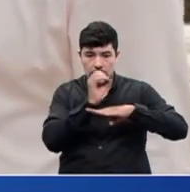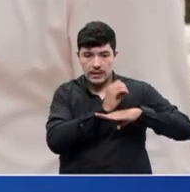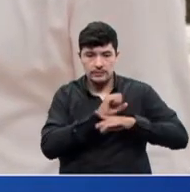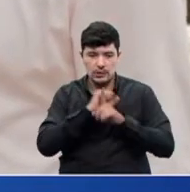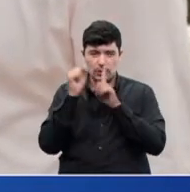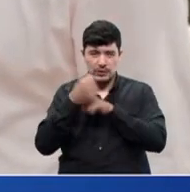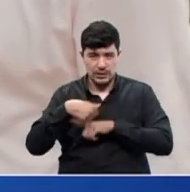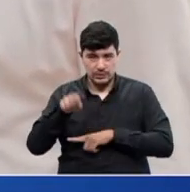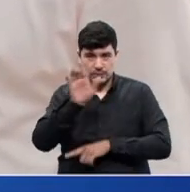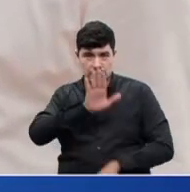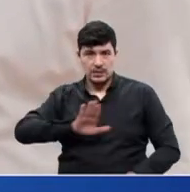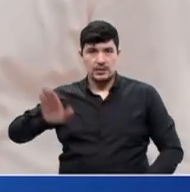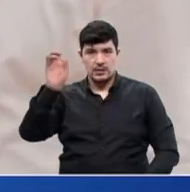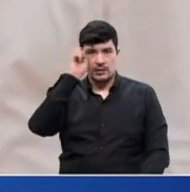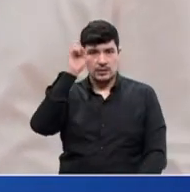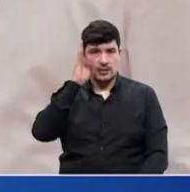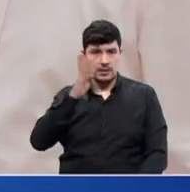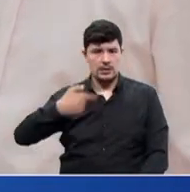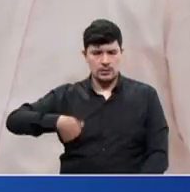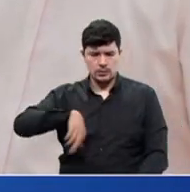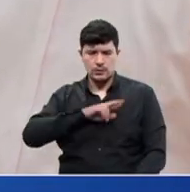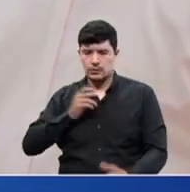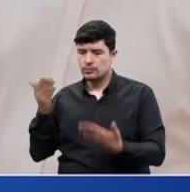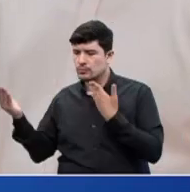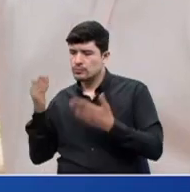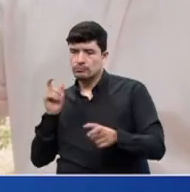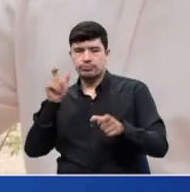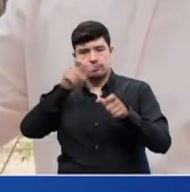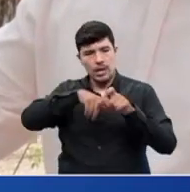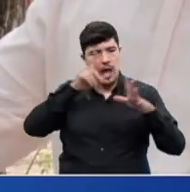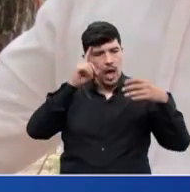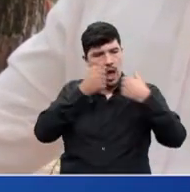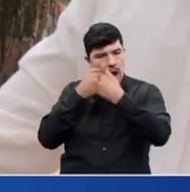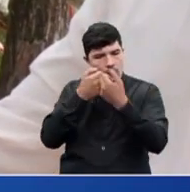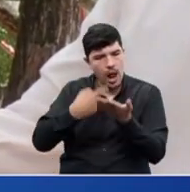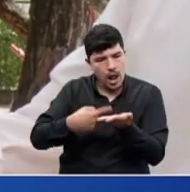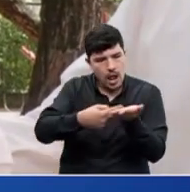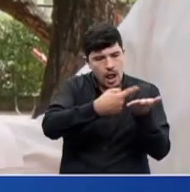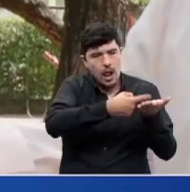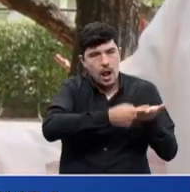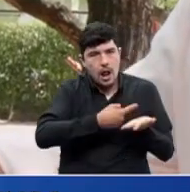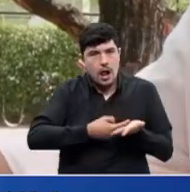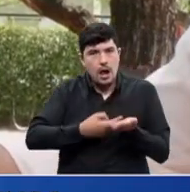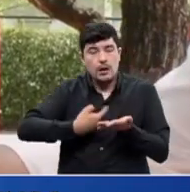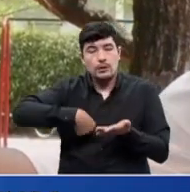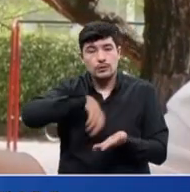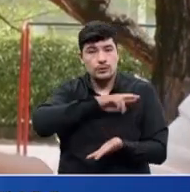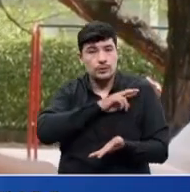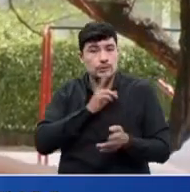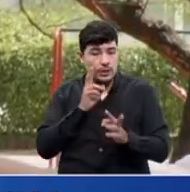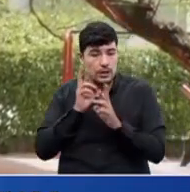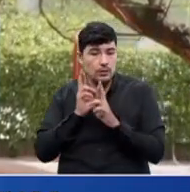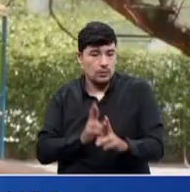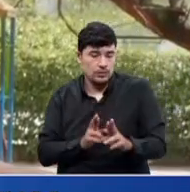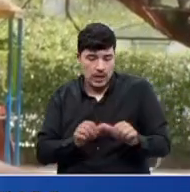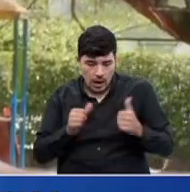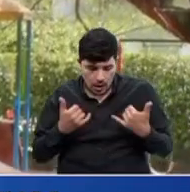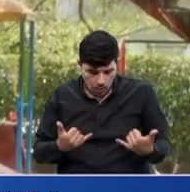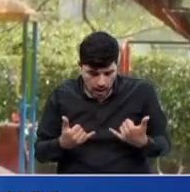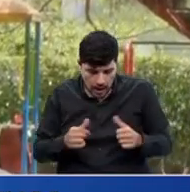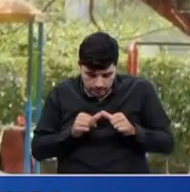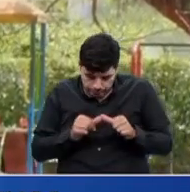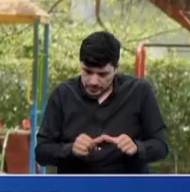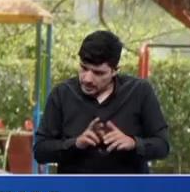CONS, plataforma de la cual hacemos parte, llegamos a la negociación, hemos venido trabajando, que nos declaramos en asamblea permanente.